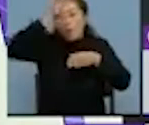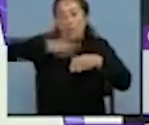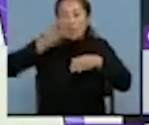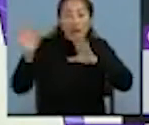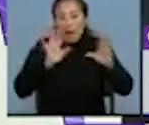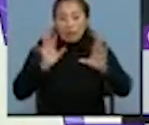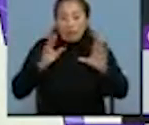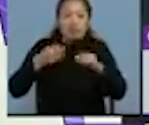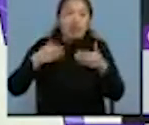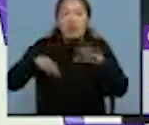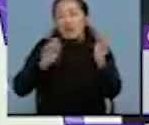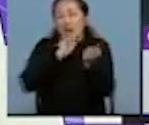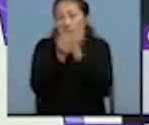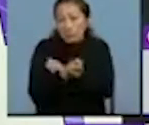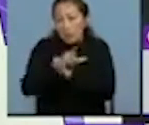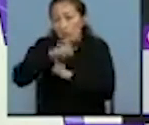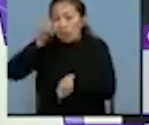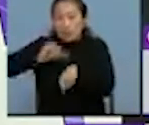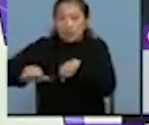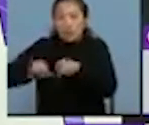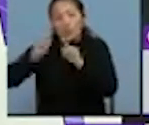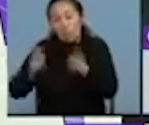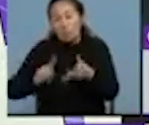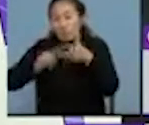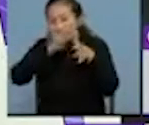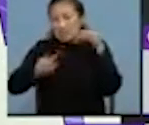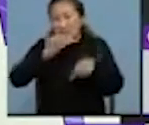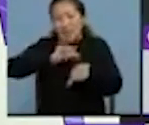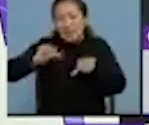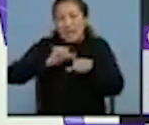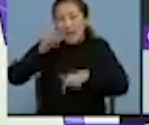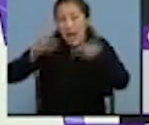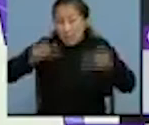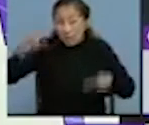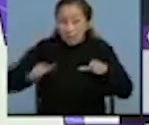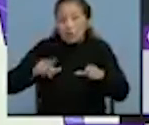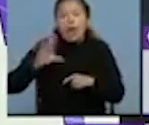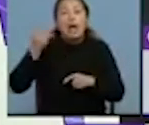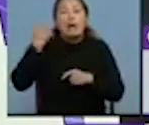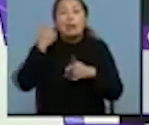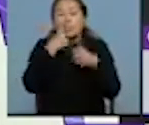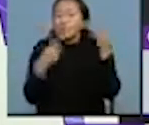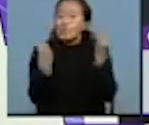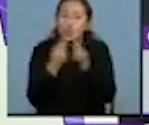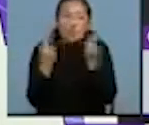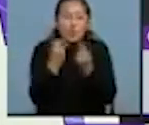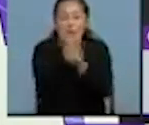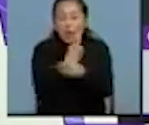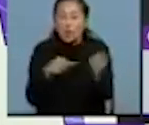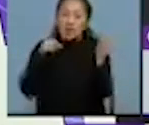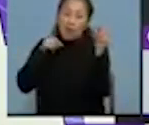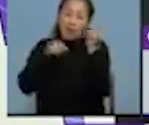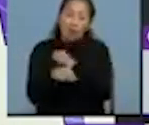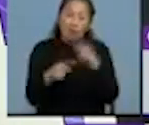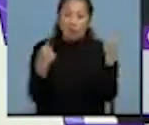Manu Lanzini, hizo que cambie el esquema, la lesión de Vanega, la lesión de Biglia, lo que le pasó a Mercado. O sea, hubo muchos contratiempos en la